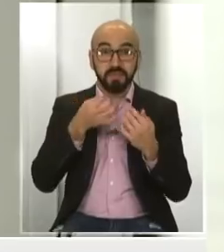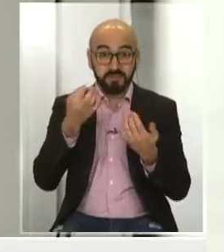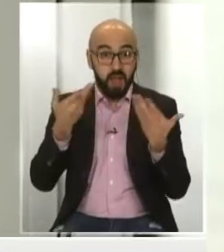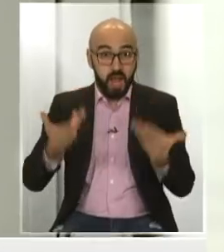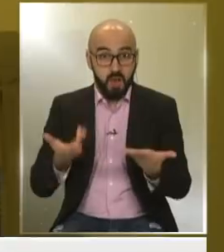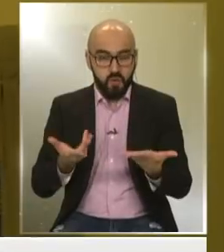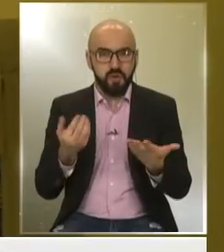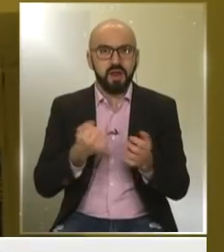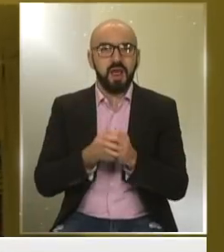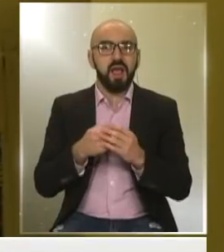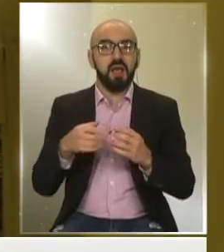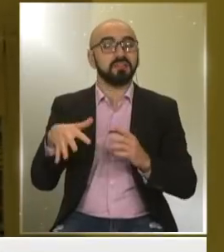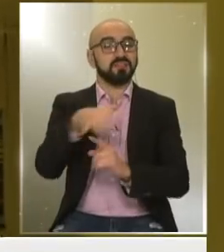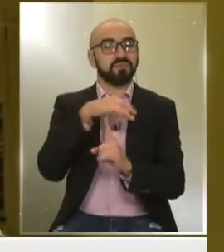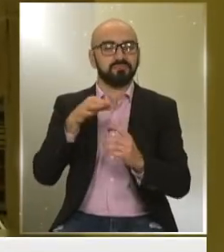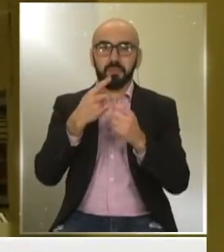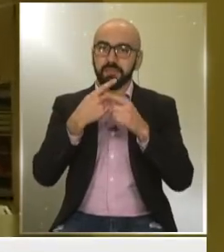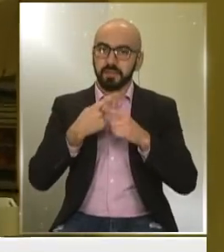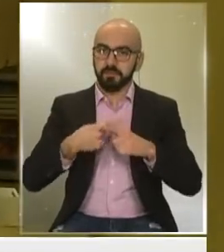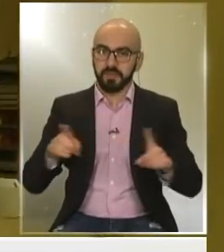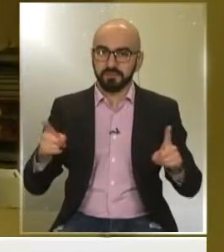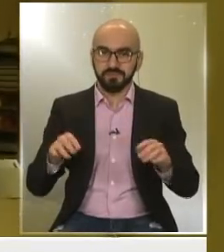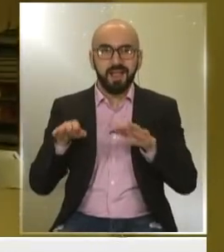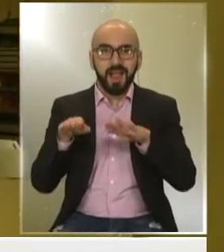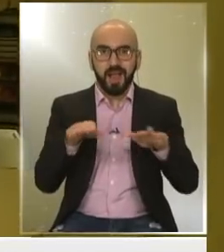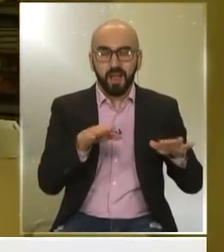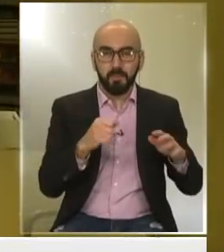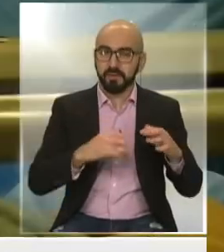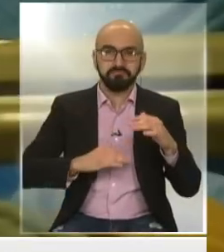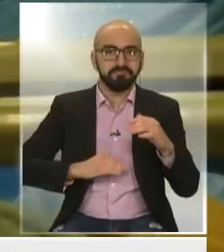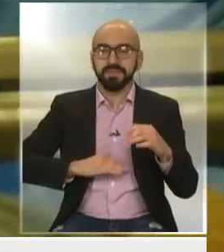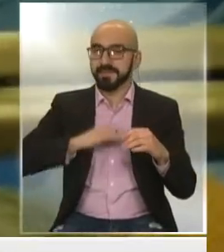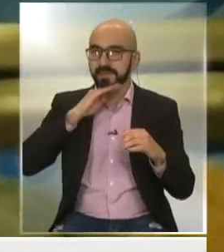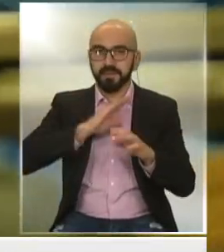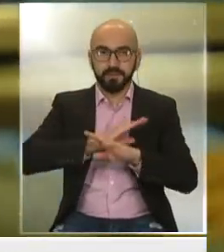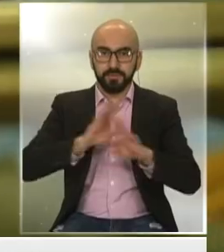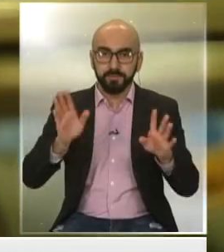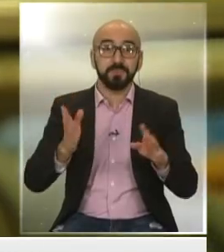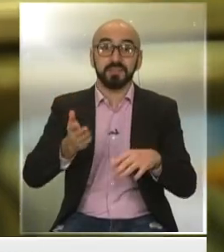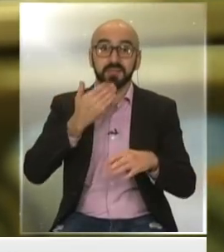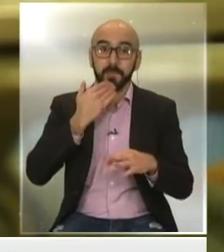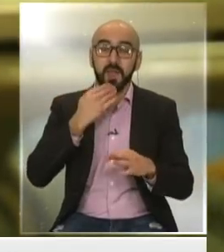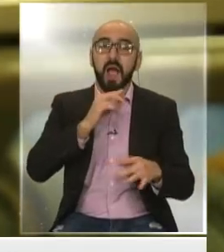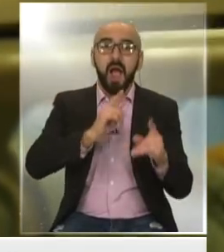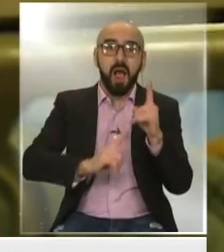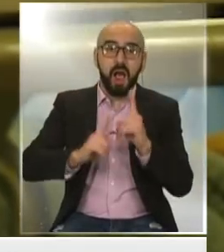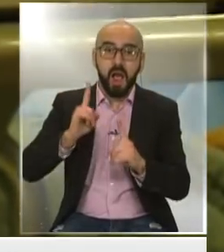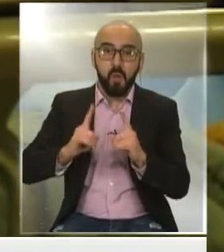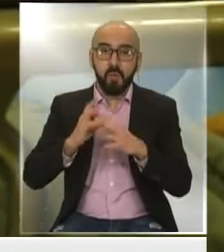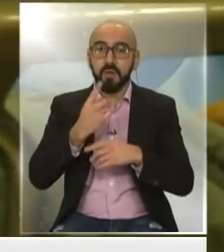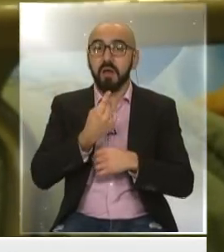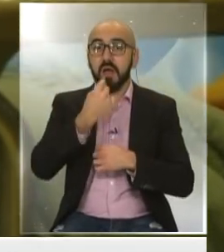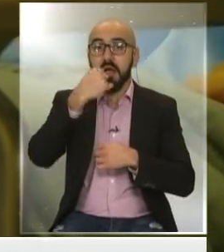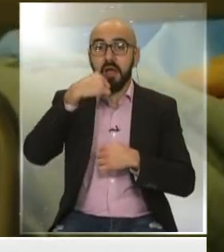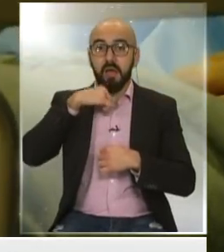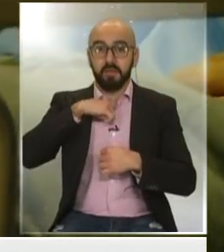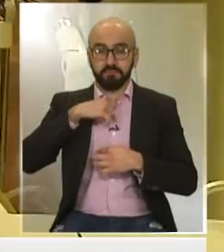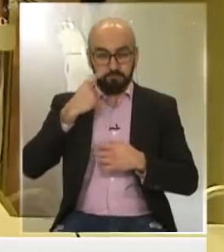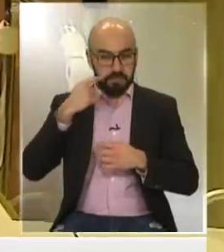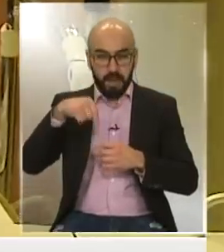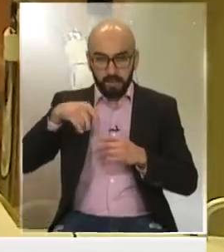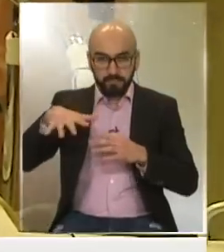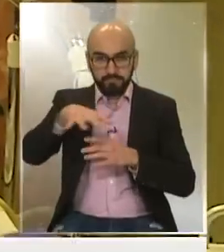es completamente distinta. Las camas están repletas e incluso hay algunos pacientes intubados en esta